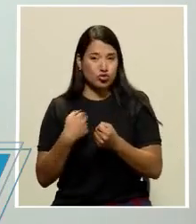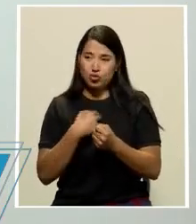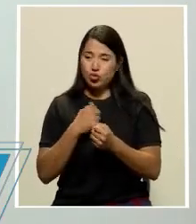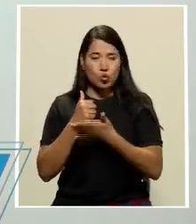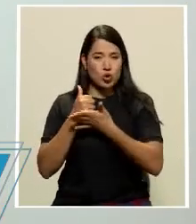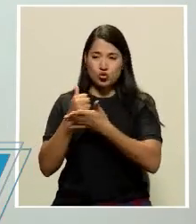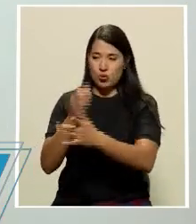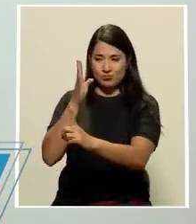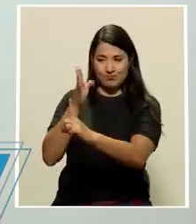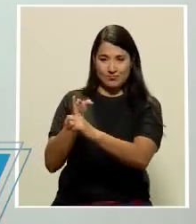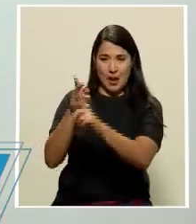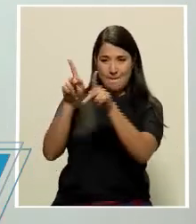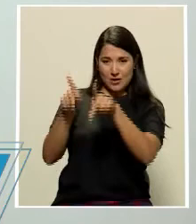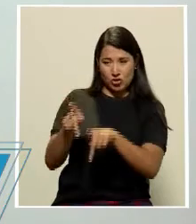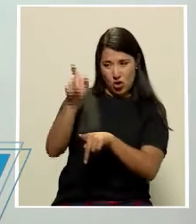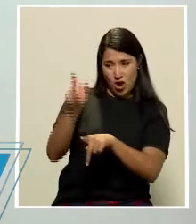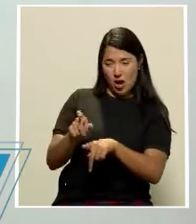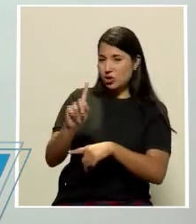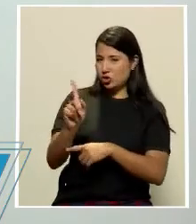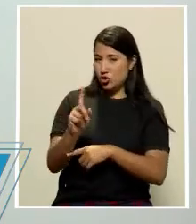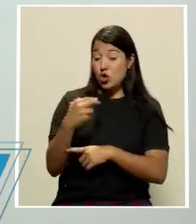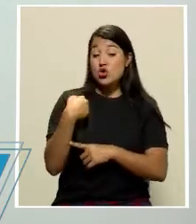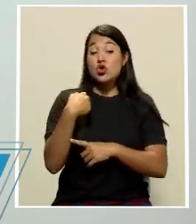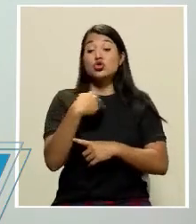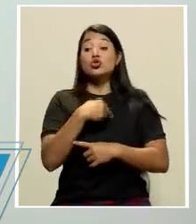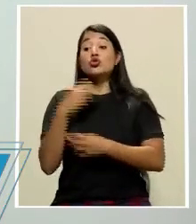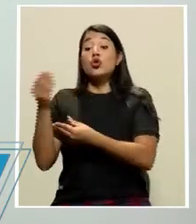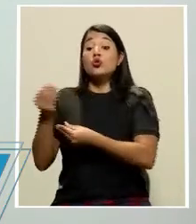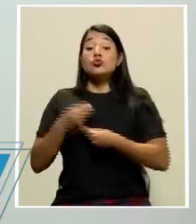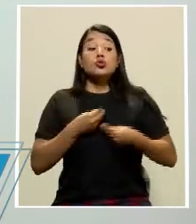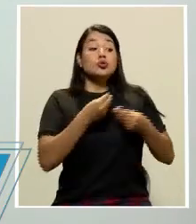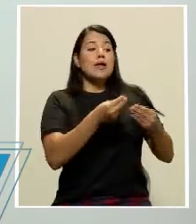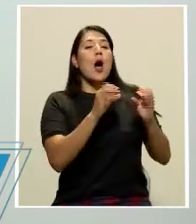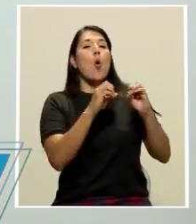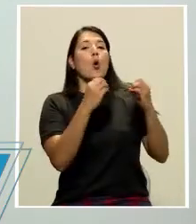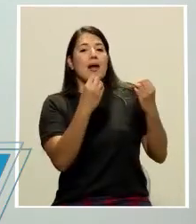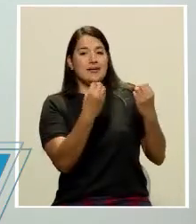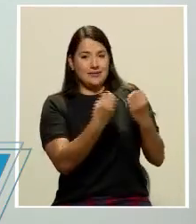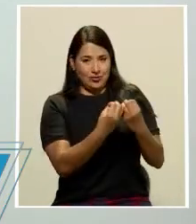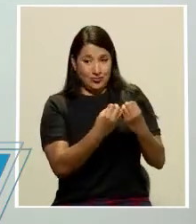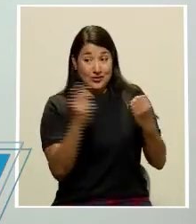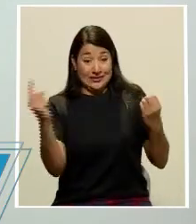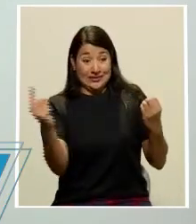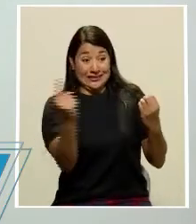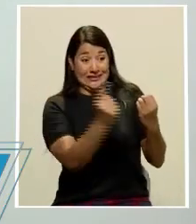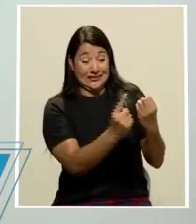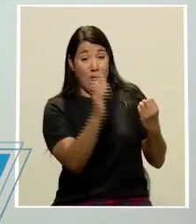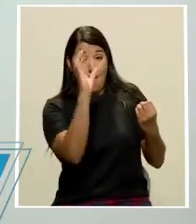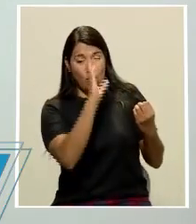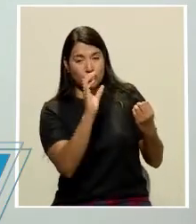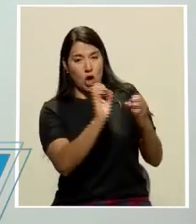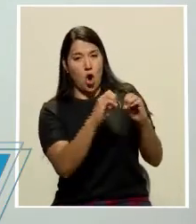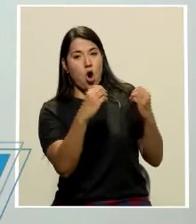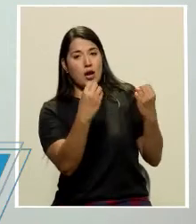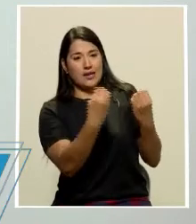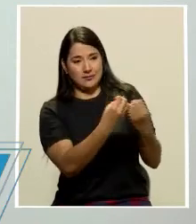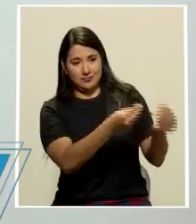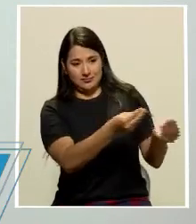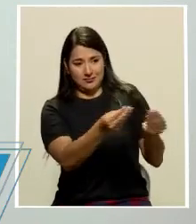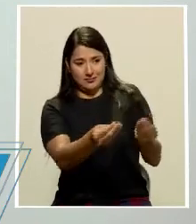ellos. Estamos hablando de que nosotros desde marzo hasta la fecha hemos recibido solicitudes de